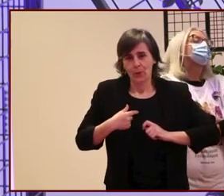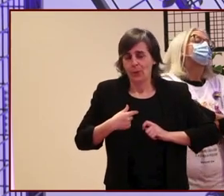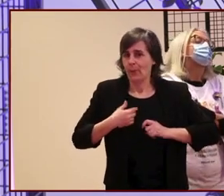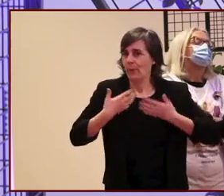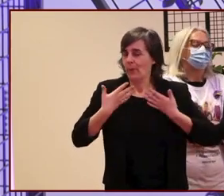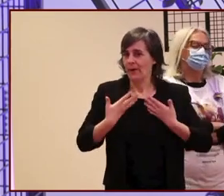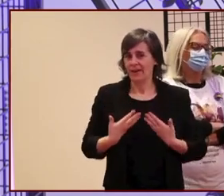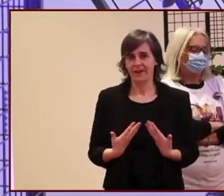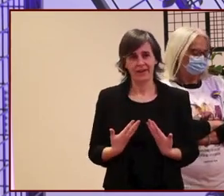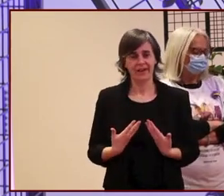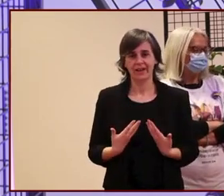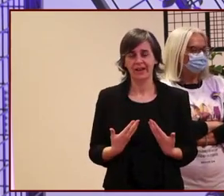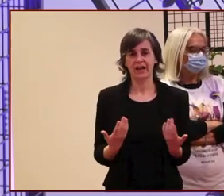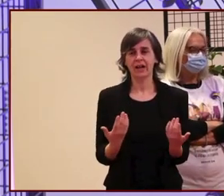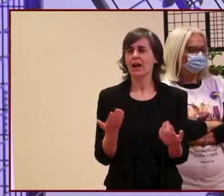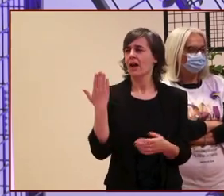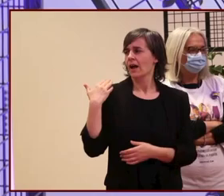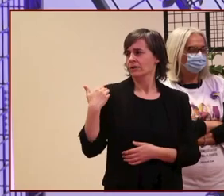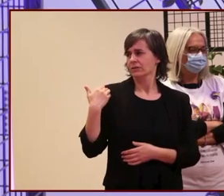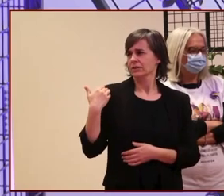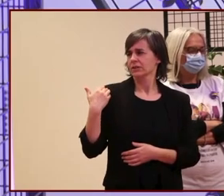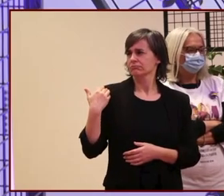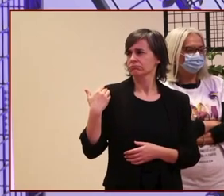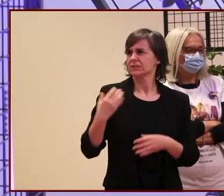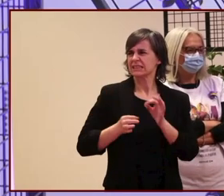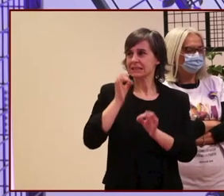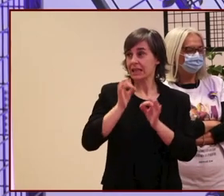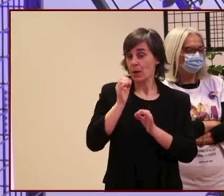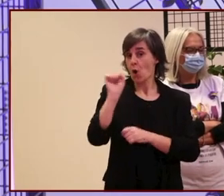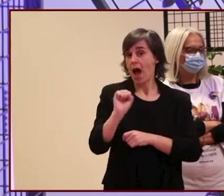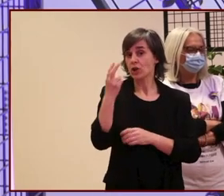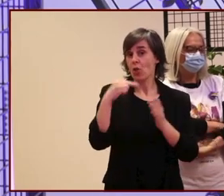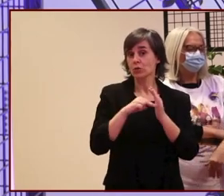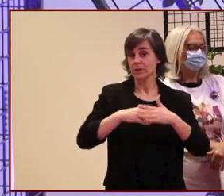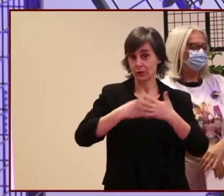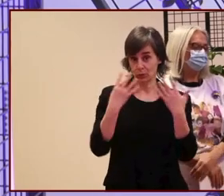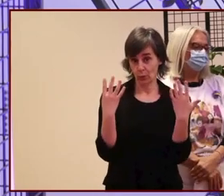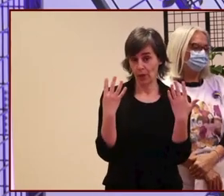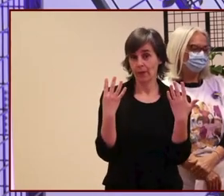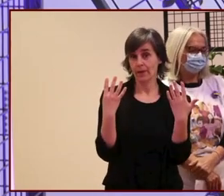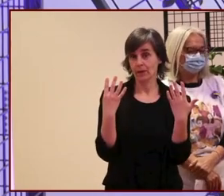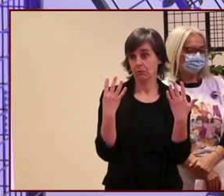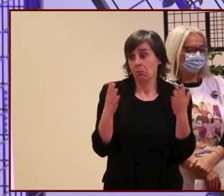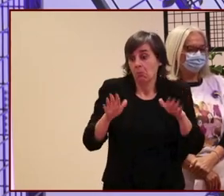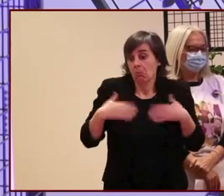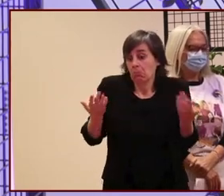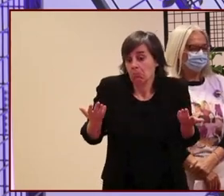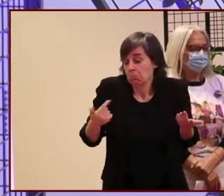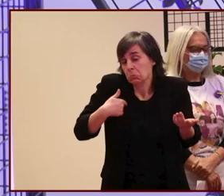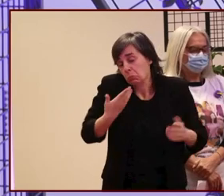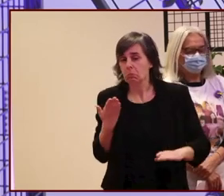usarlo en septiembre 22 a 9 por casualidad pues